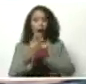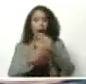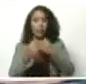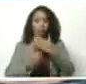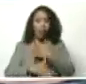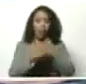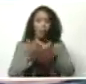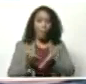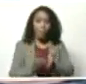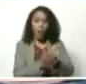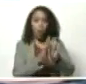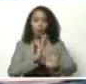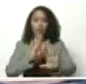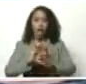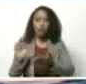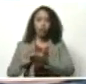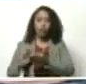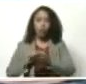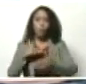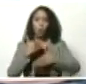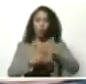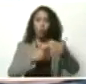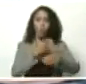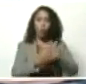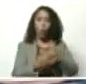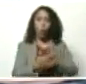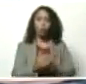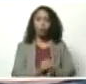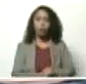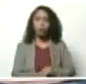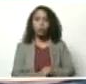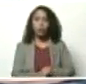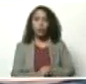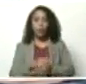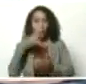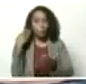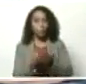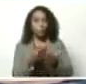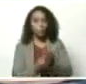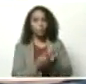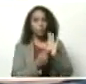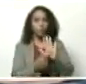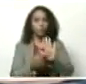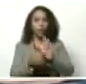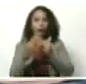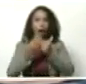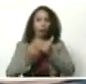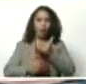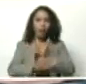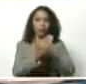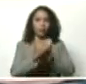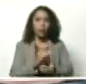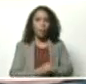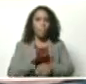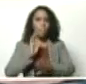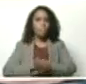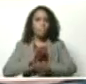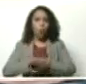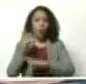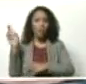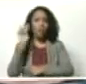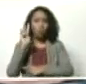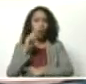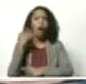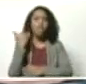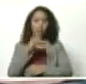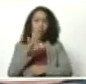este barco que ya se va recuperando que vaya dando muestra de que avanza porque Venezuela se va a